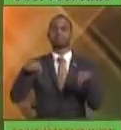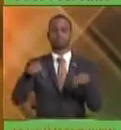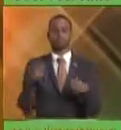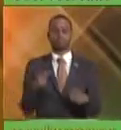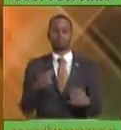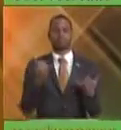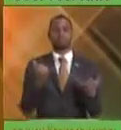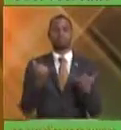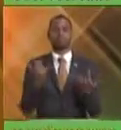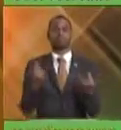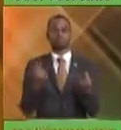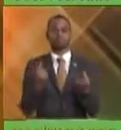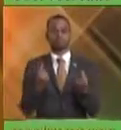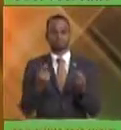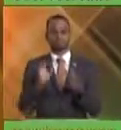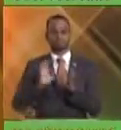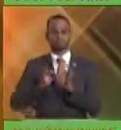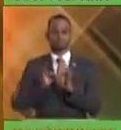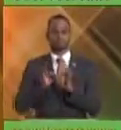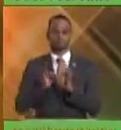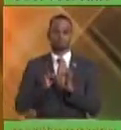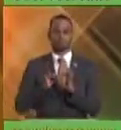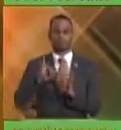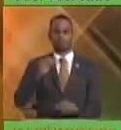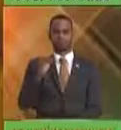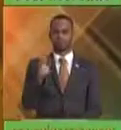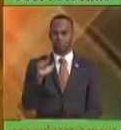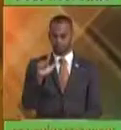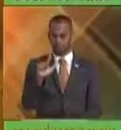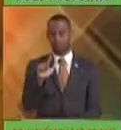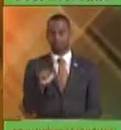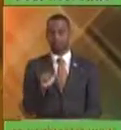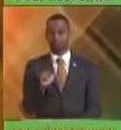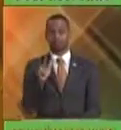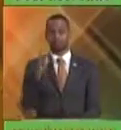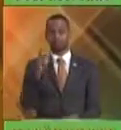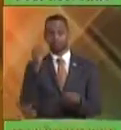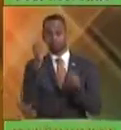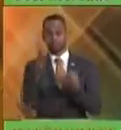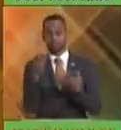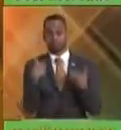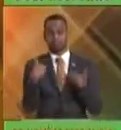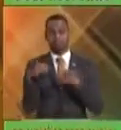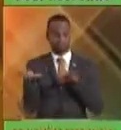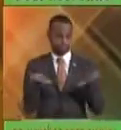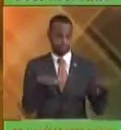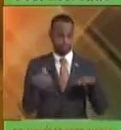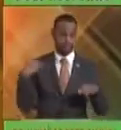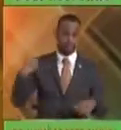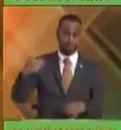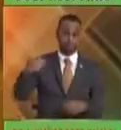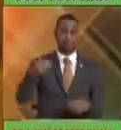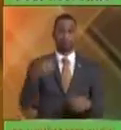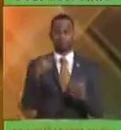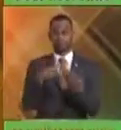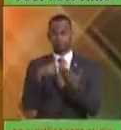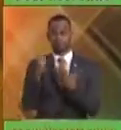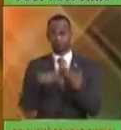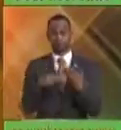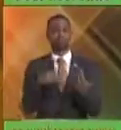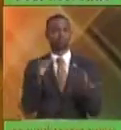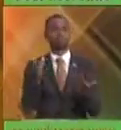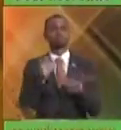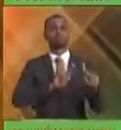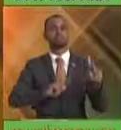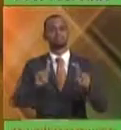programa ahora mismo está sirviendo de intérprete de lengua de señas en el mercado y digamos ahí tenemos una práctica que es inclusiva el programa está